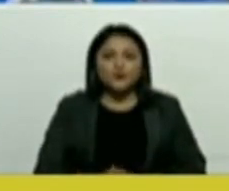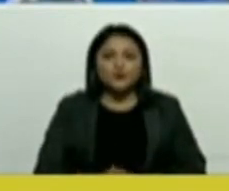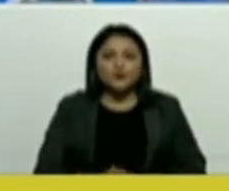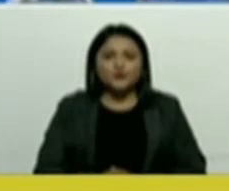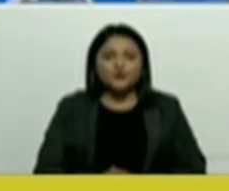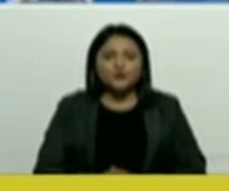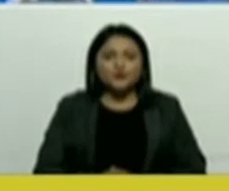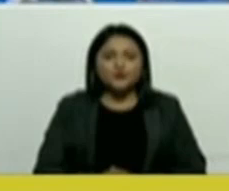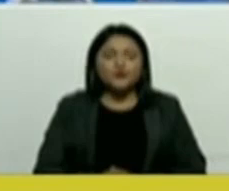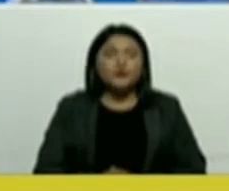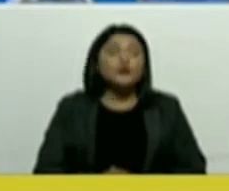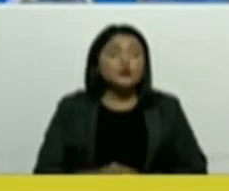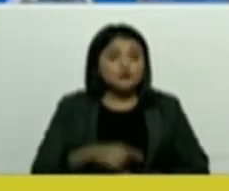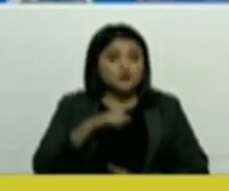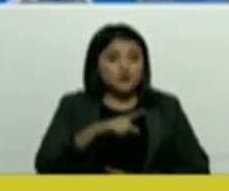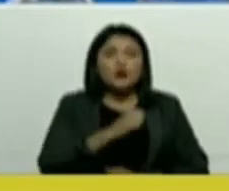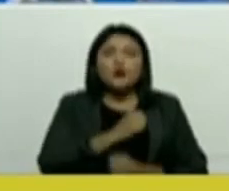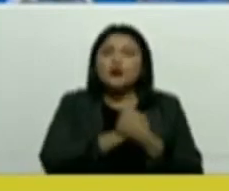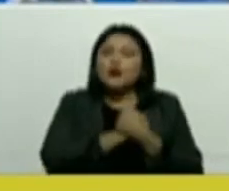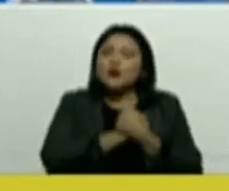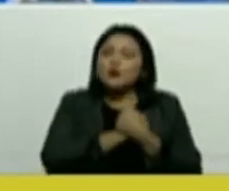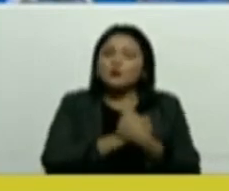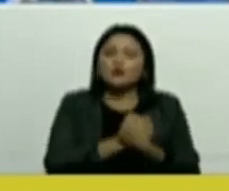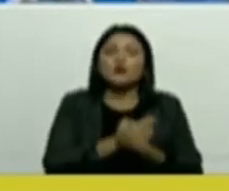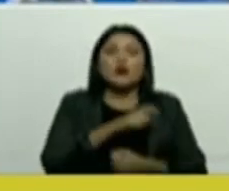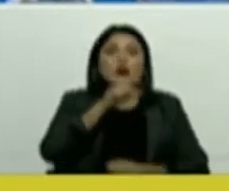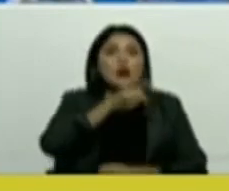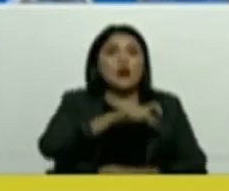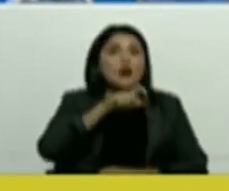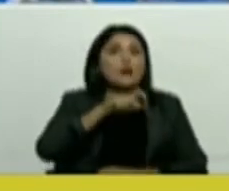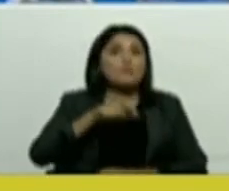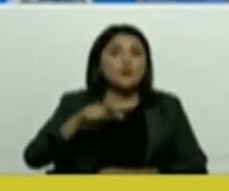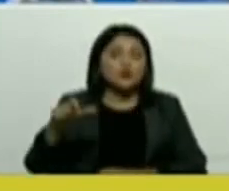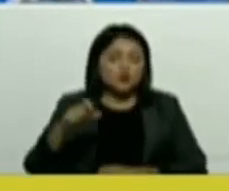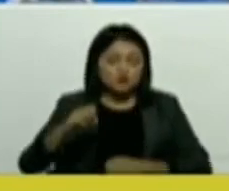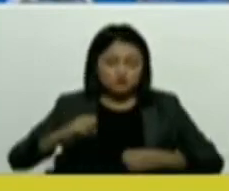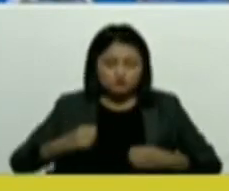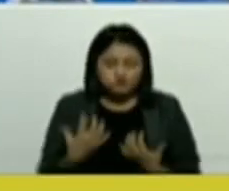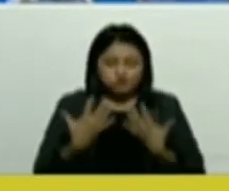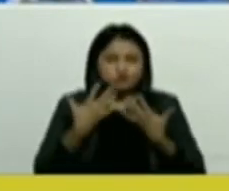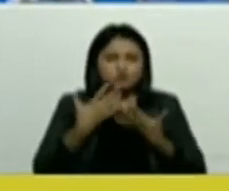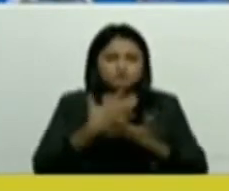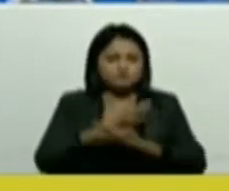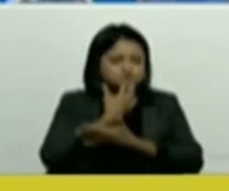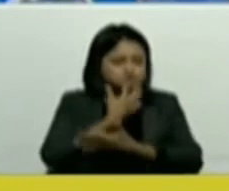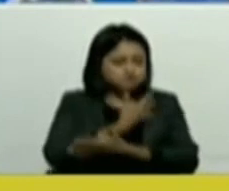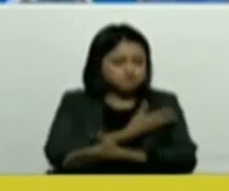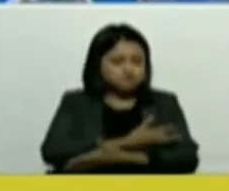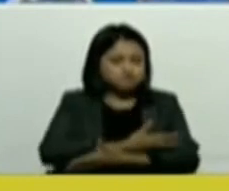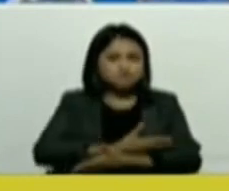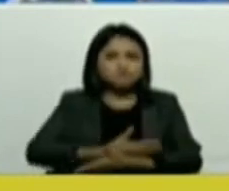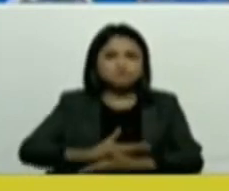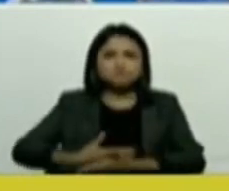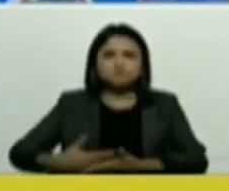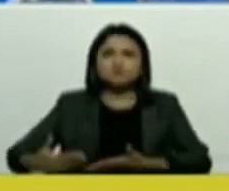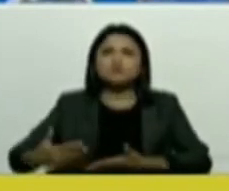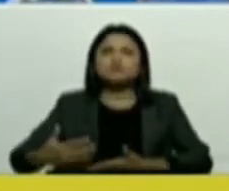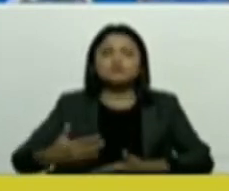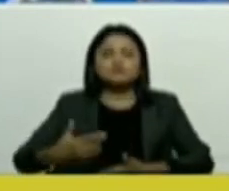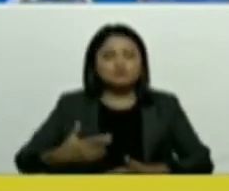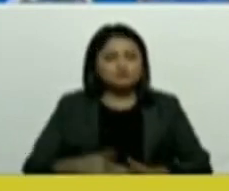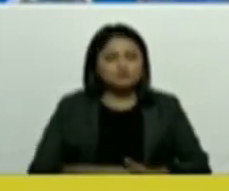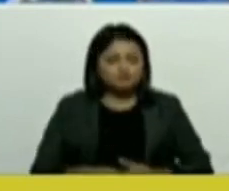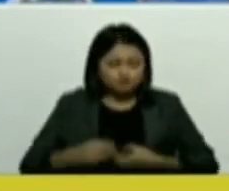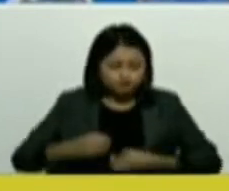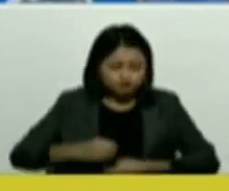echo in his bones. Y el amor a la gente estaba en su sangre y